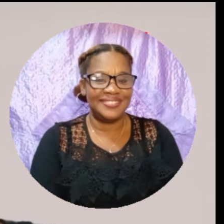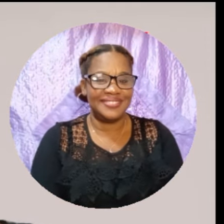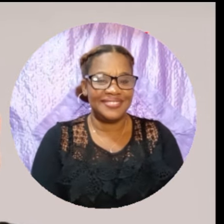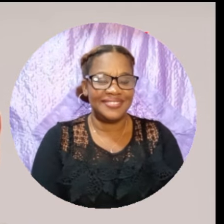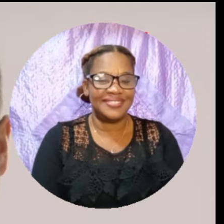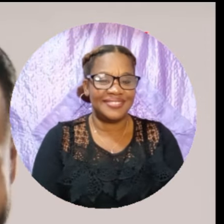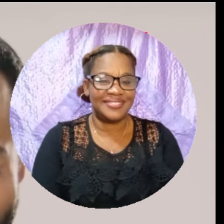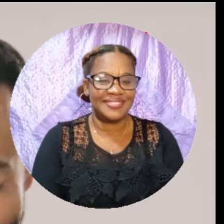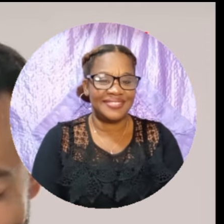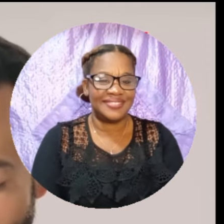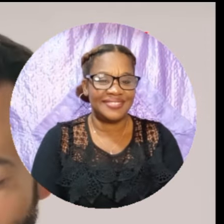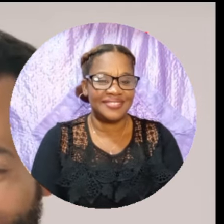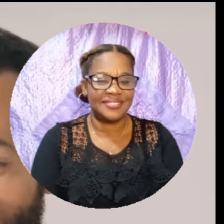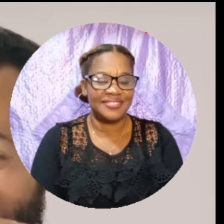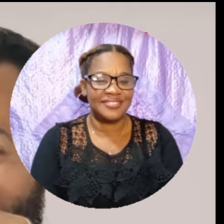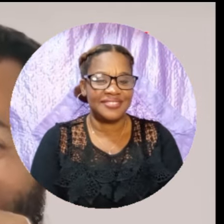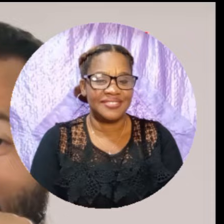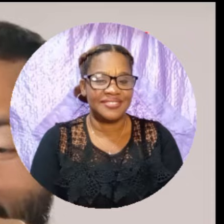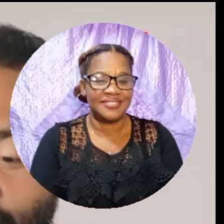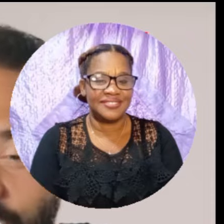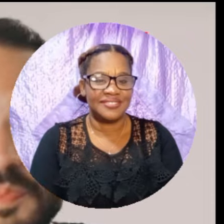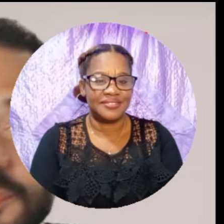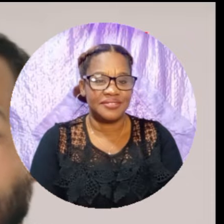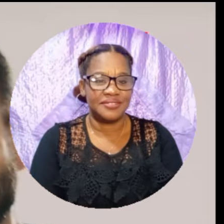máquinas expendedoras de Nescafé?